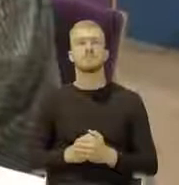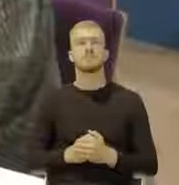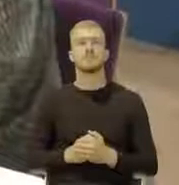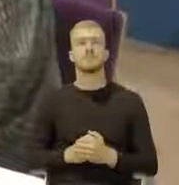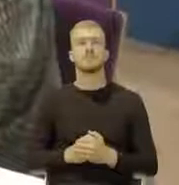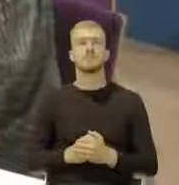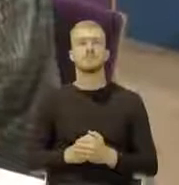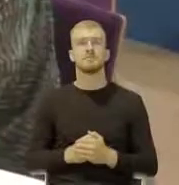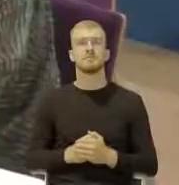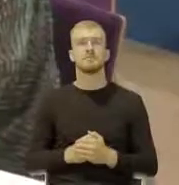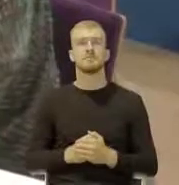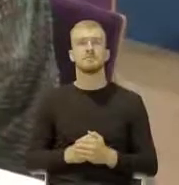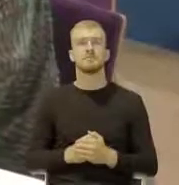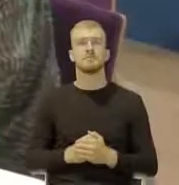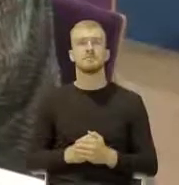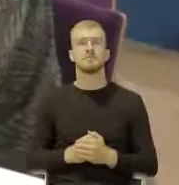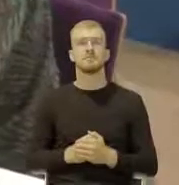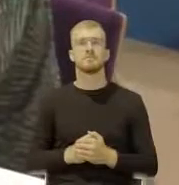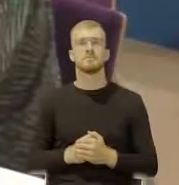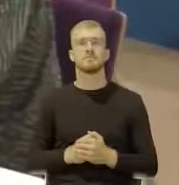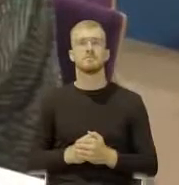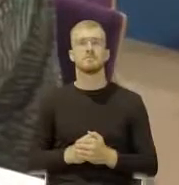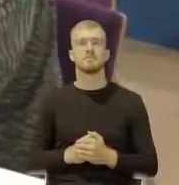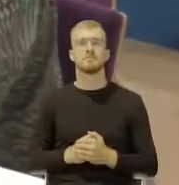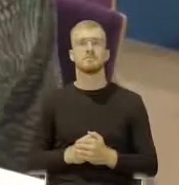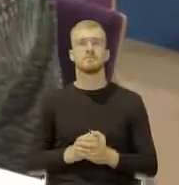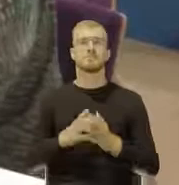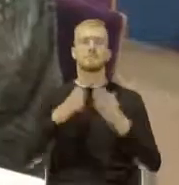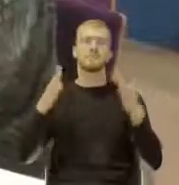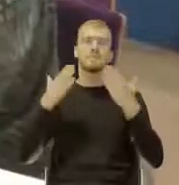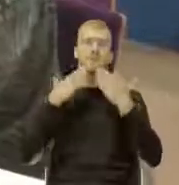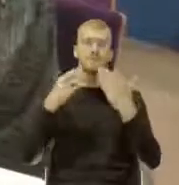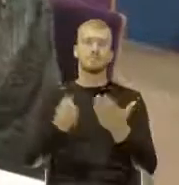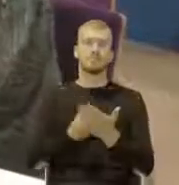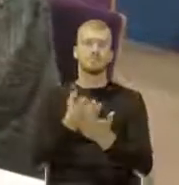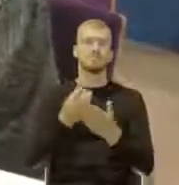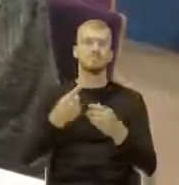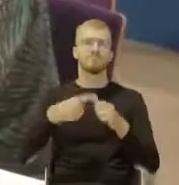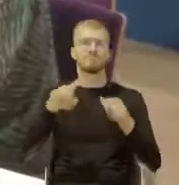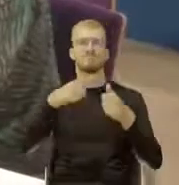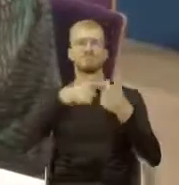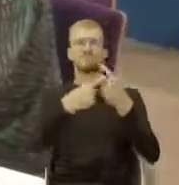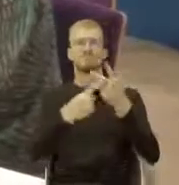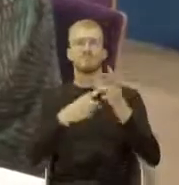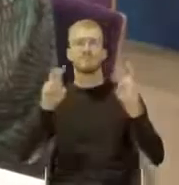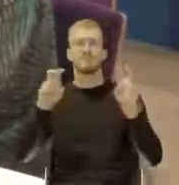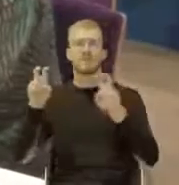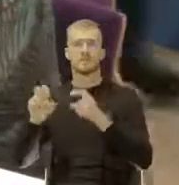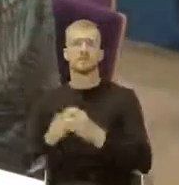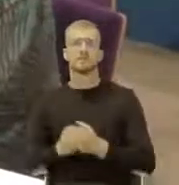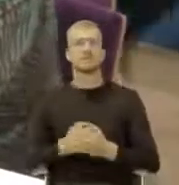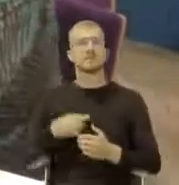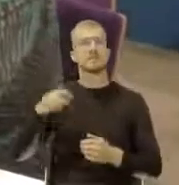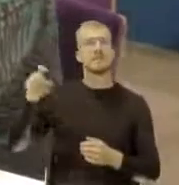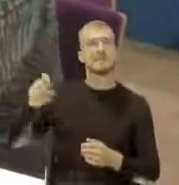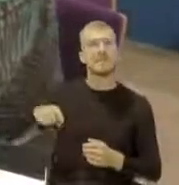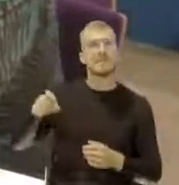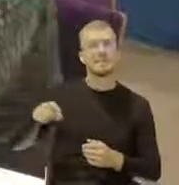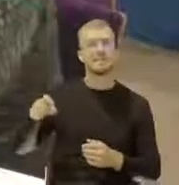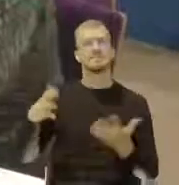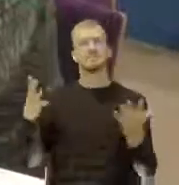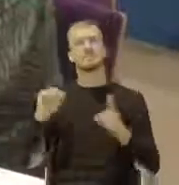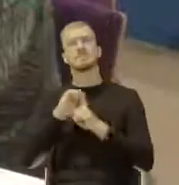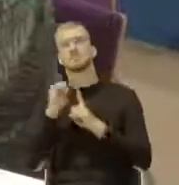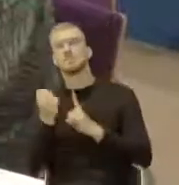need to look at your own water systems and how you can improve access there. Our final input today before I hand